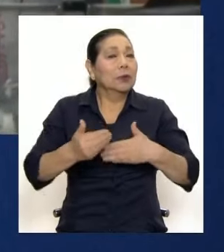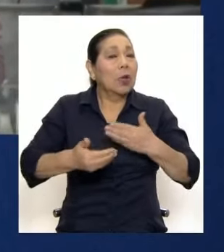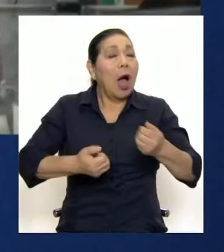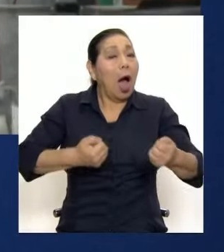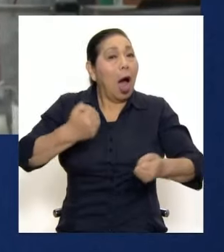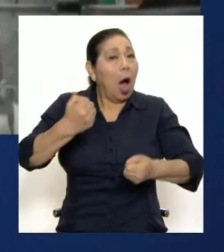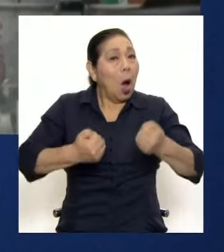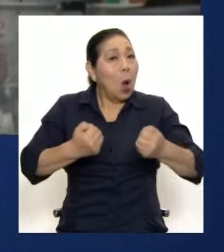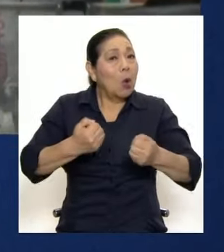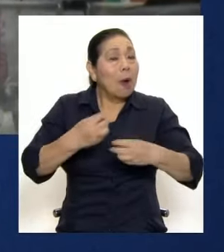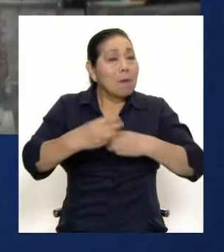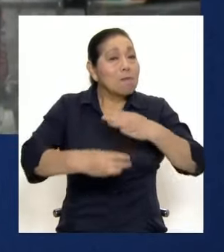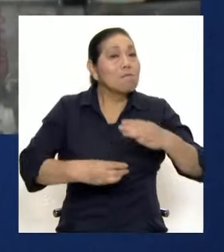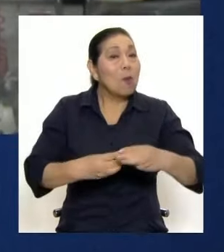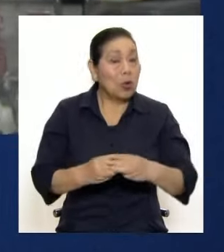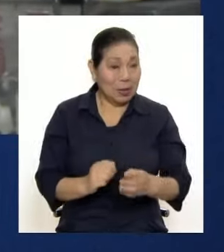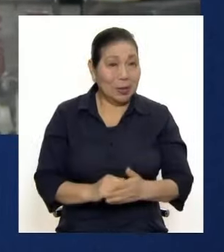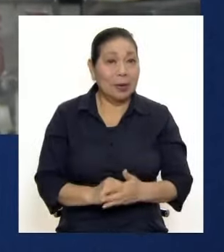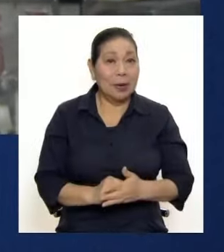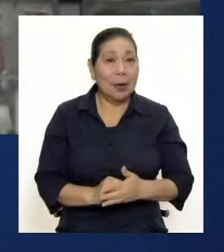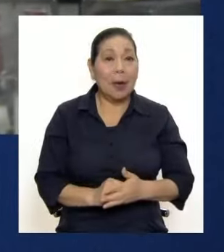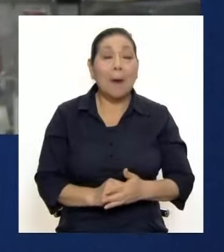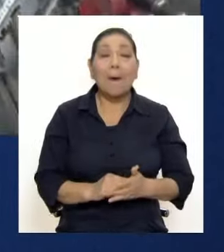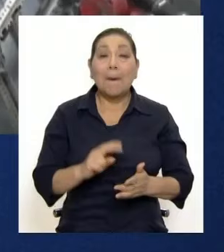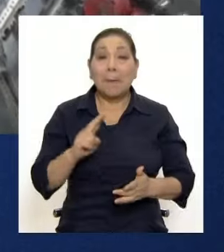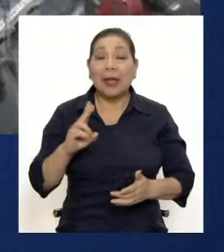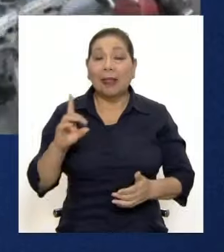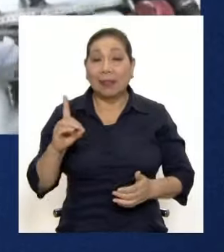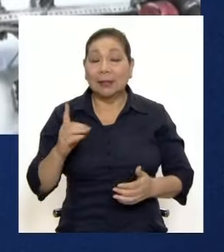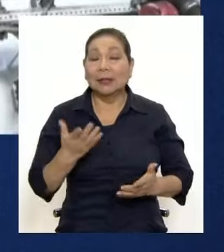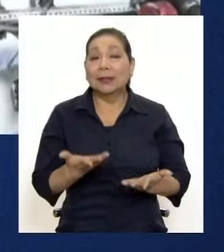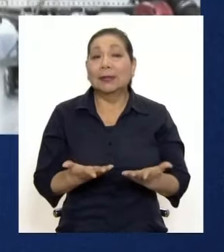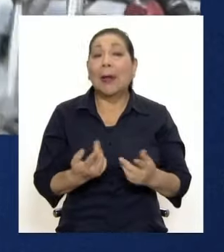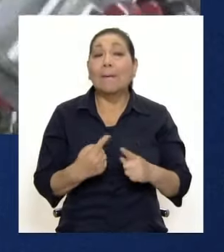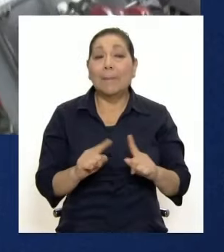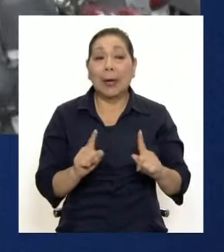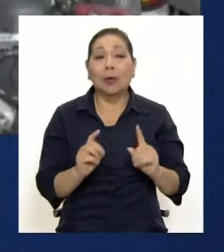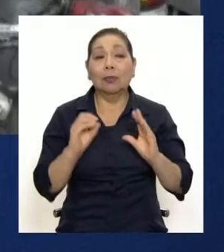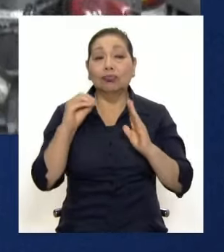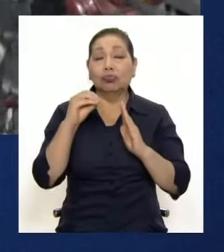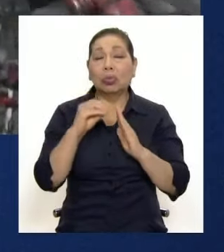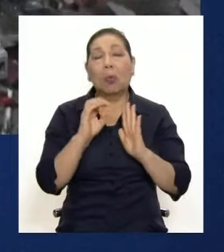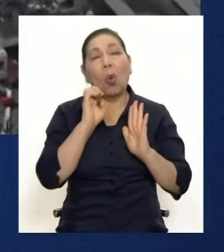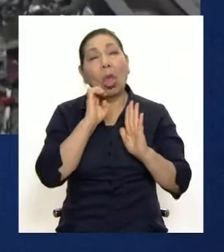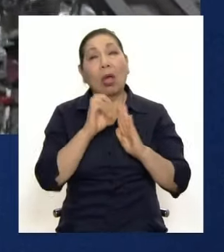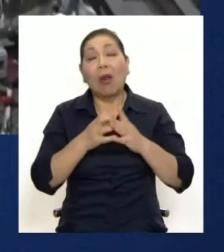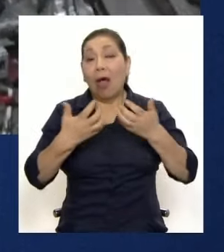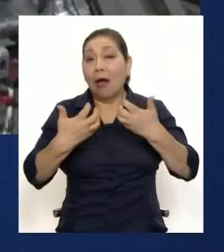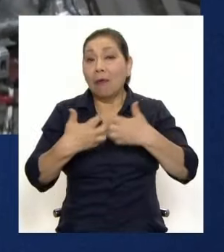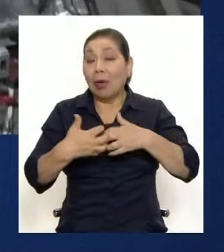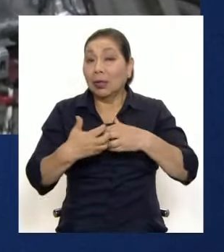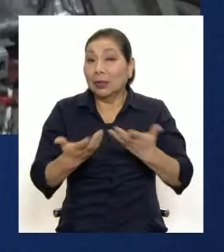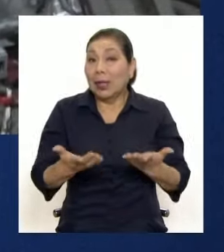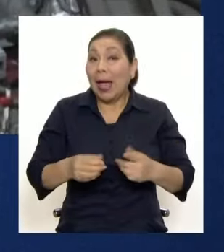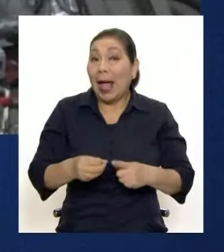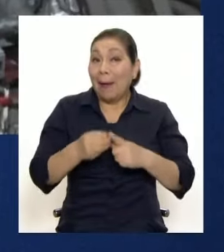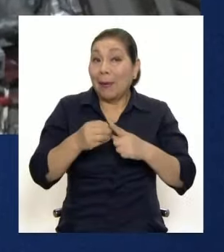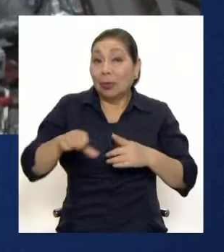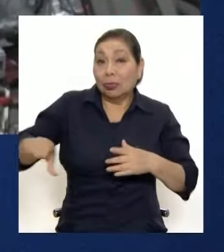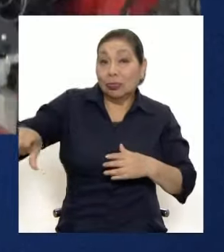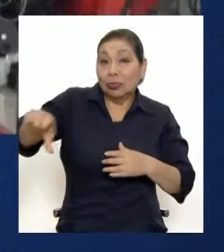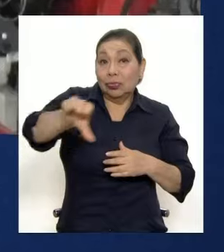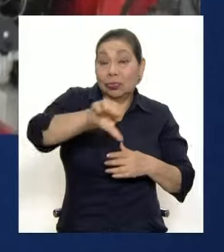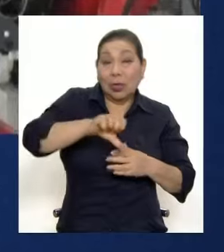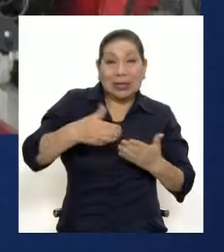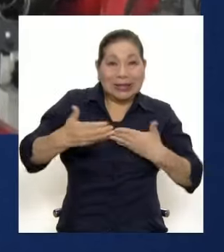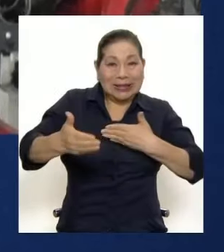automóviles en el mundo bid no bid correcto para poner una planta en una zona económica especial en los alrededores del